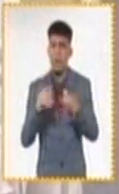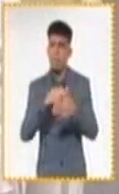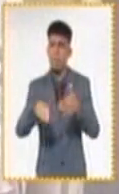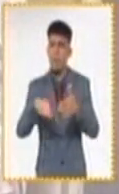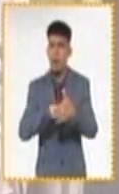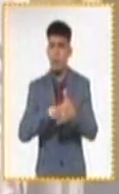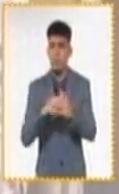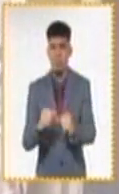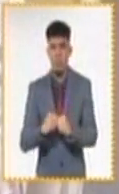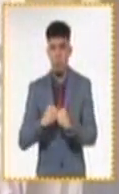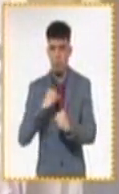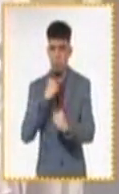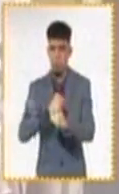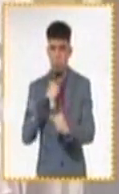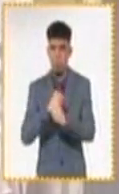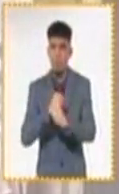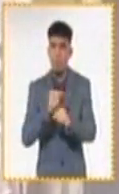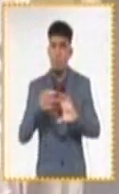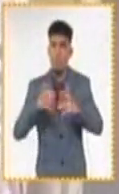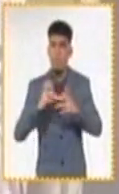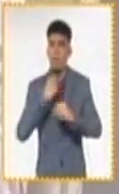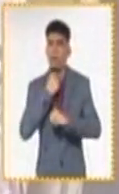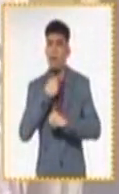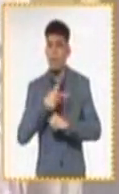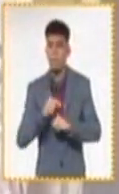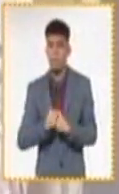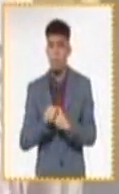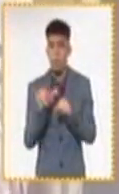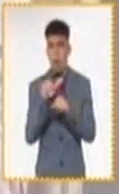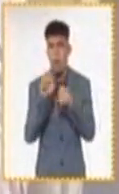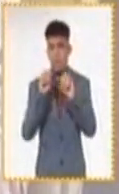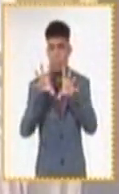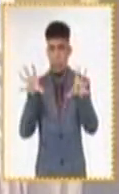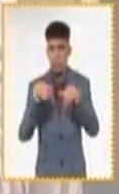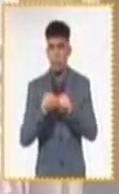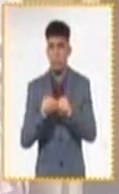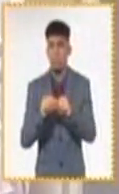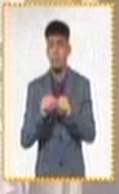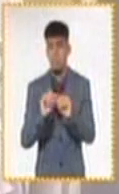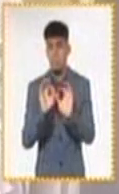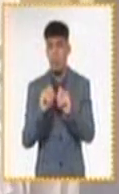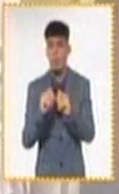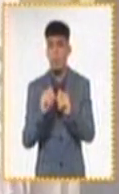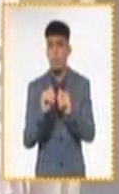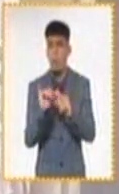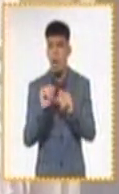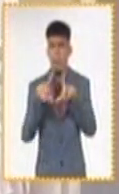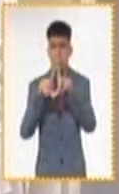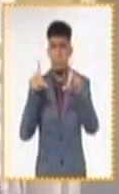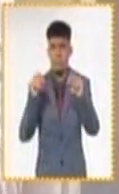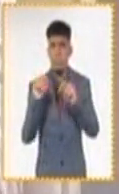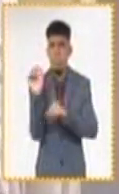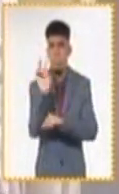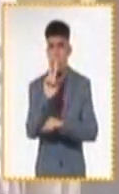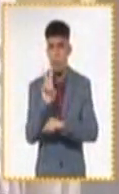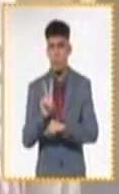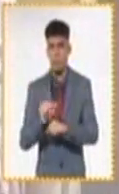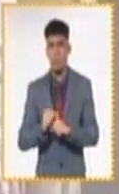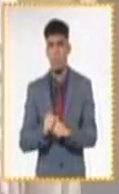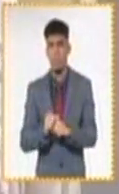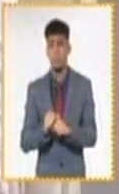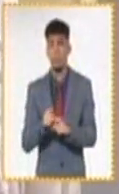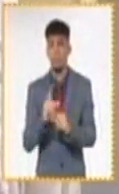intensa actividad de articulación, de promoción, de publicación de textos. Venezuela ha sido un espacio